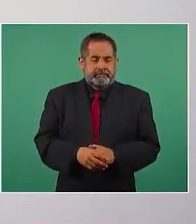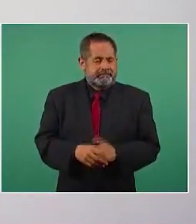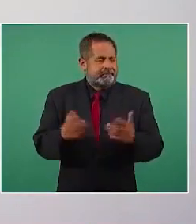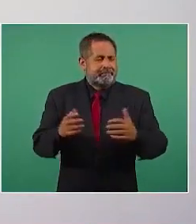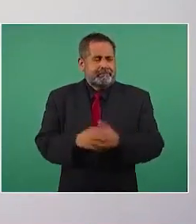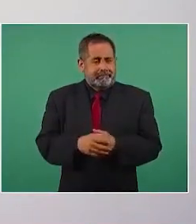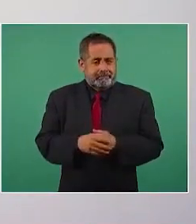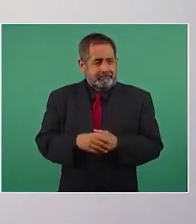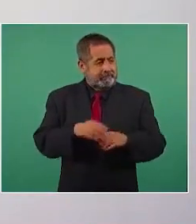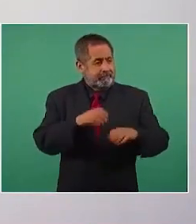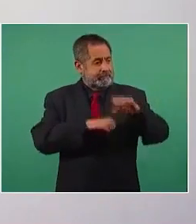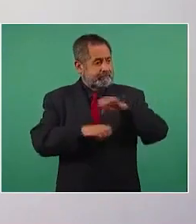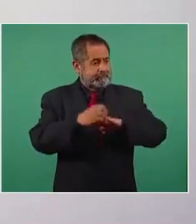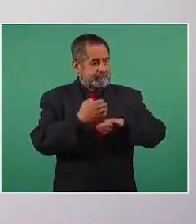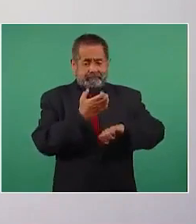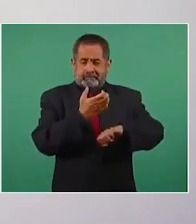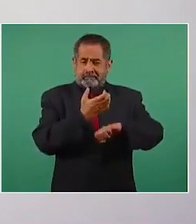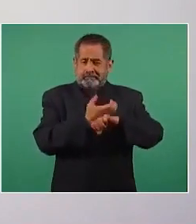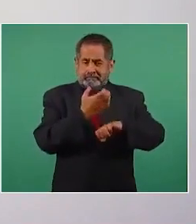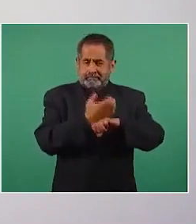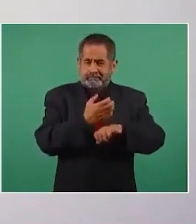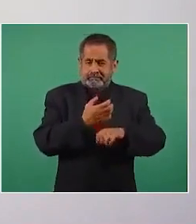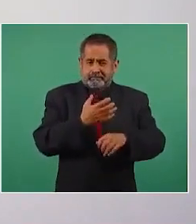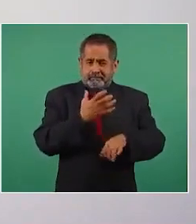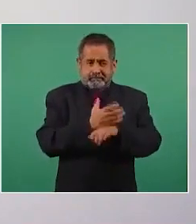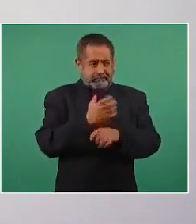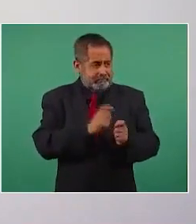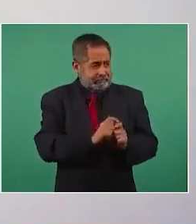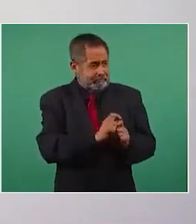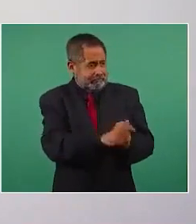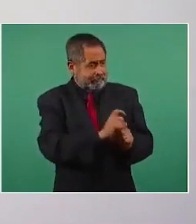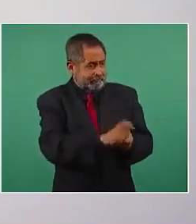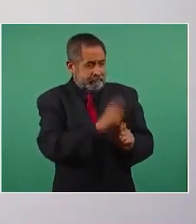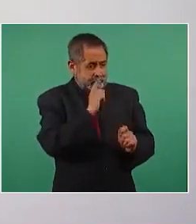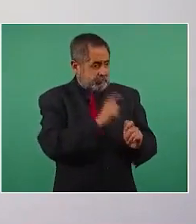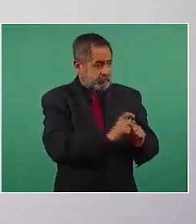O sea, que la embajada de Estados Unidos reparte maíz